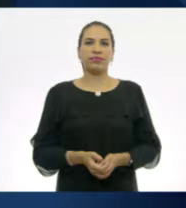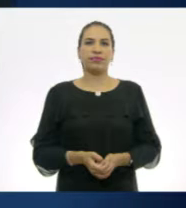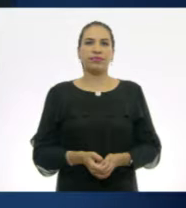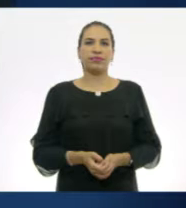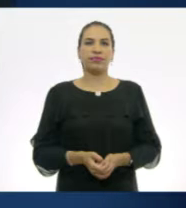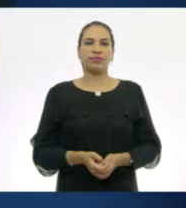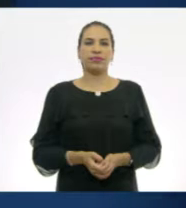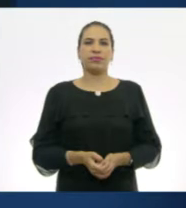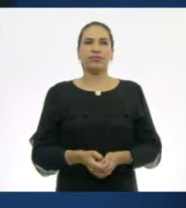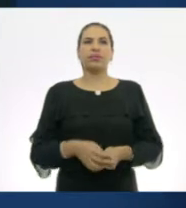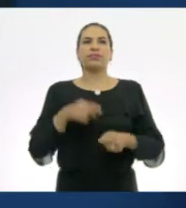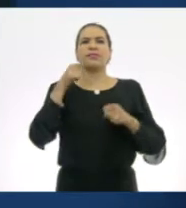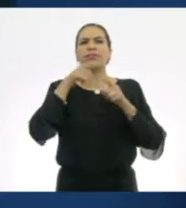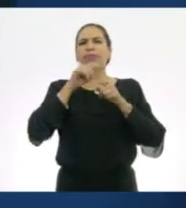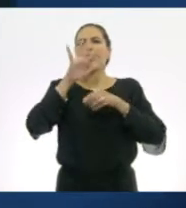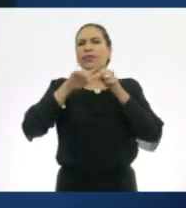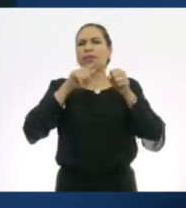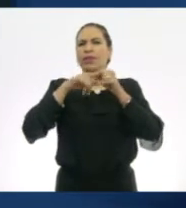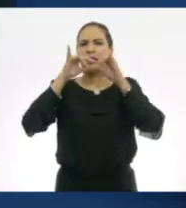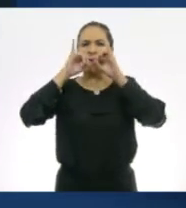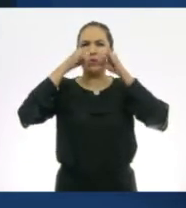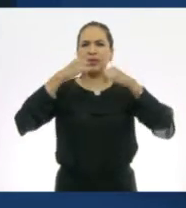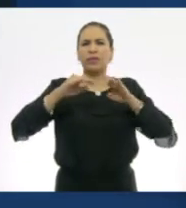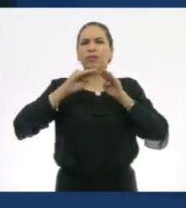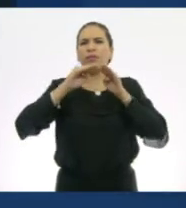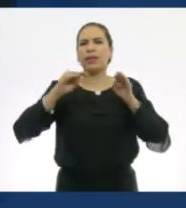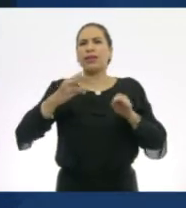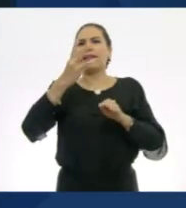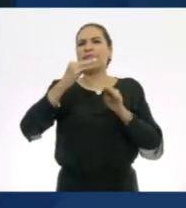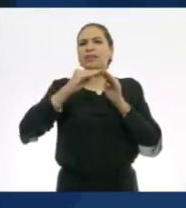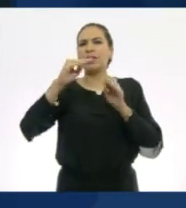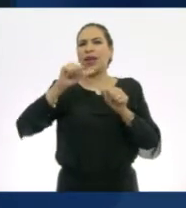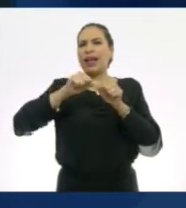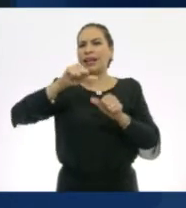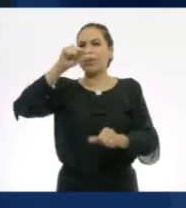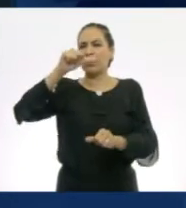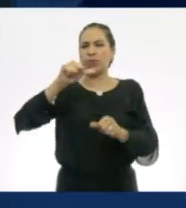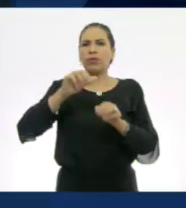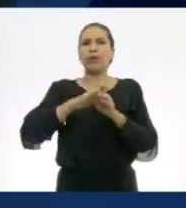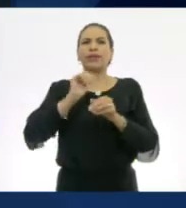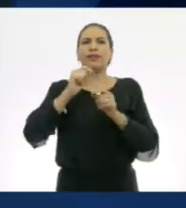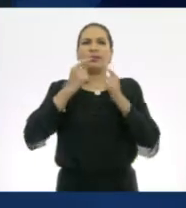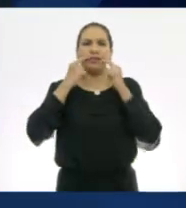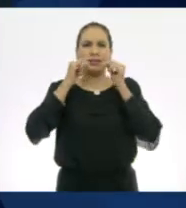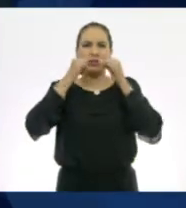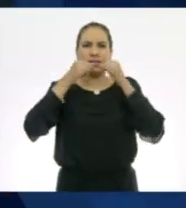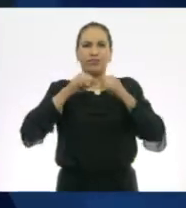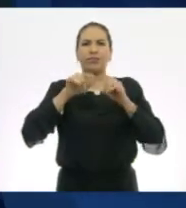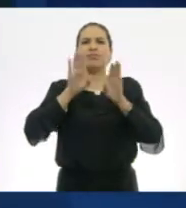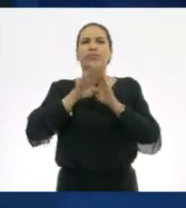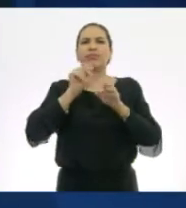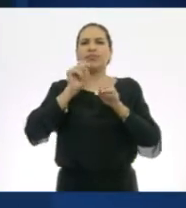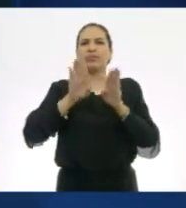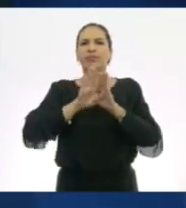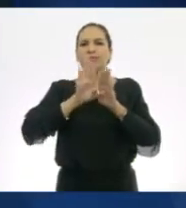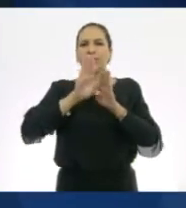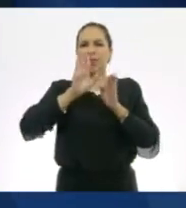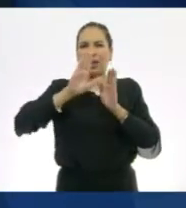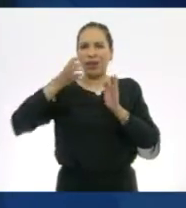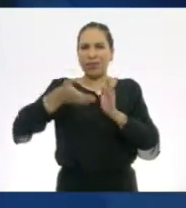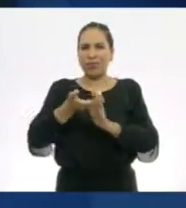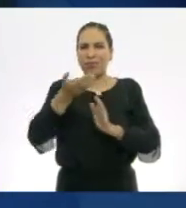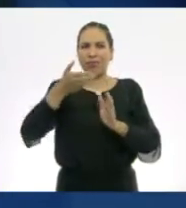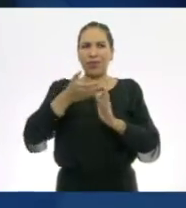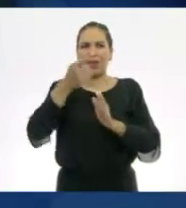Los gonfoterios medían cerca de 3 metros de altura. Sus dientes, con terminación en forma de pala,